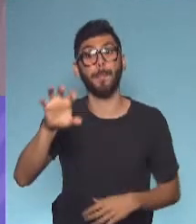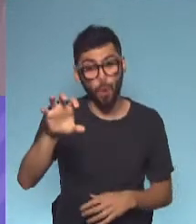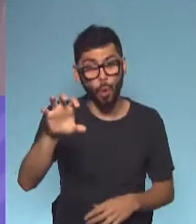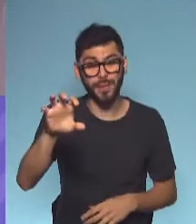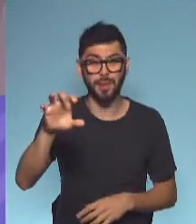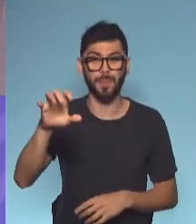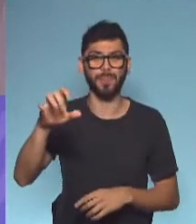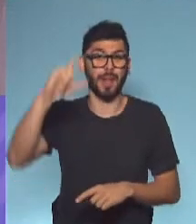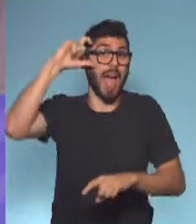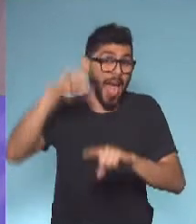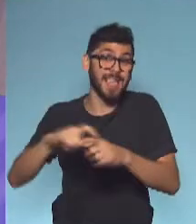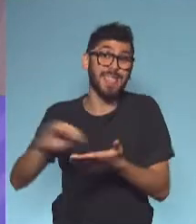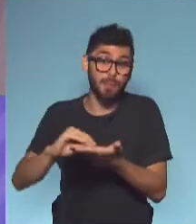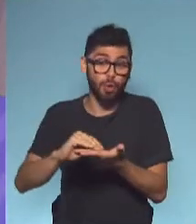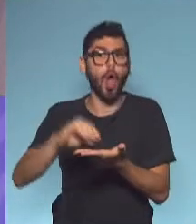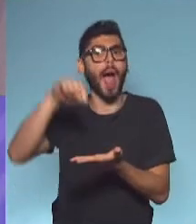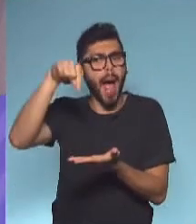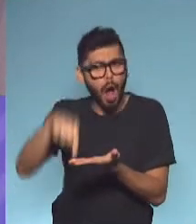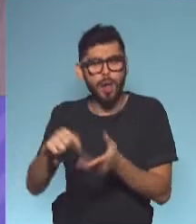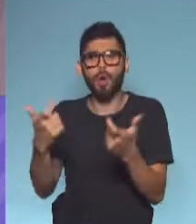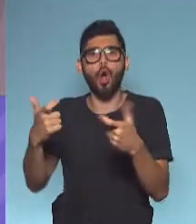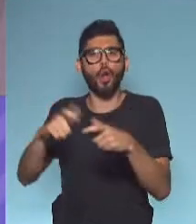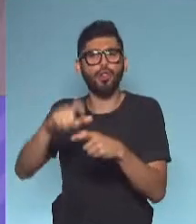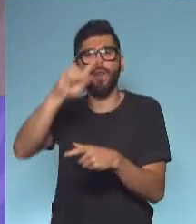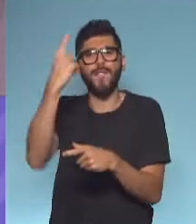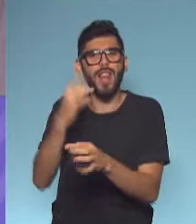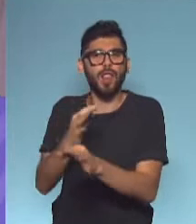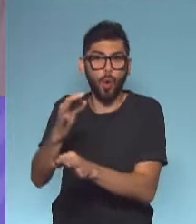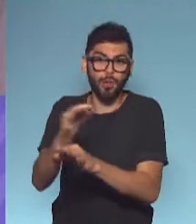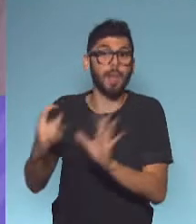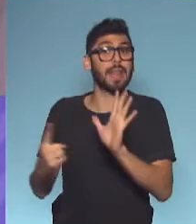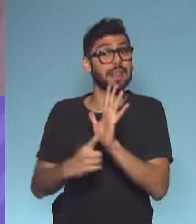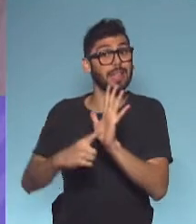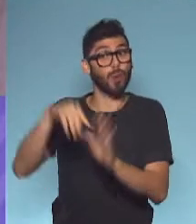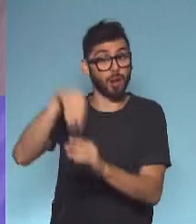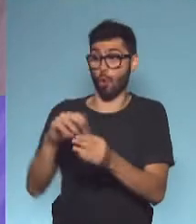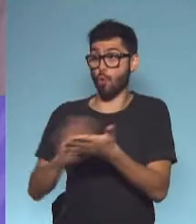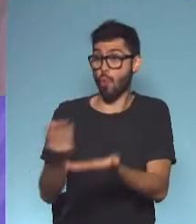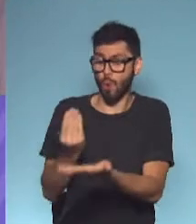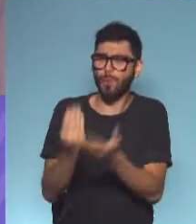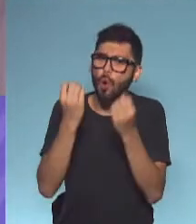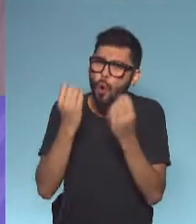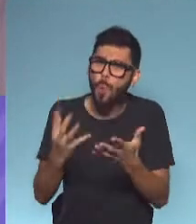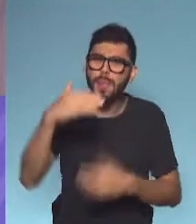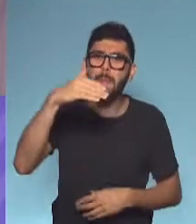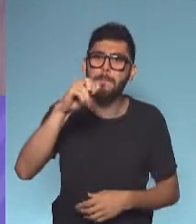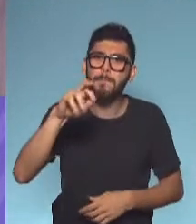Aires, exdiputado y actual titular del Consejo Federal de Educación, flamante titular del Consejo Federal de Educación. Mario, ¿cómo está? Buenas